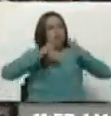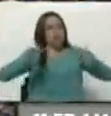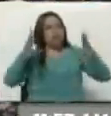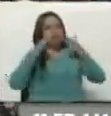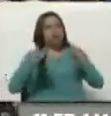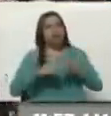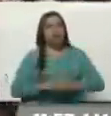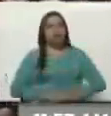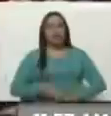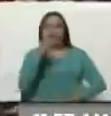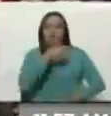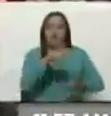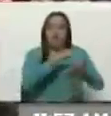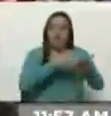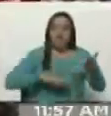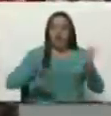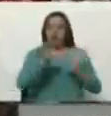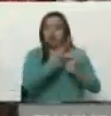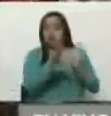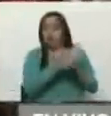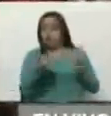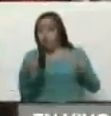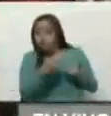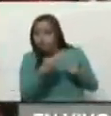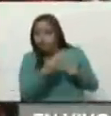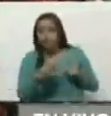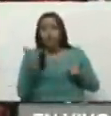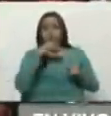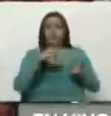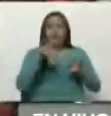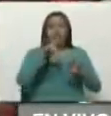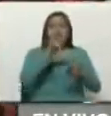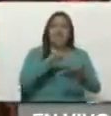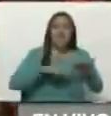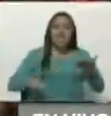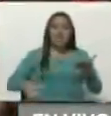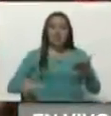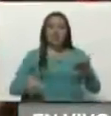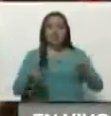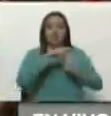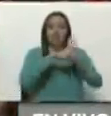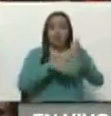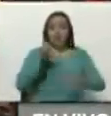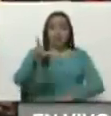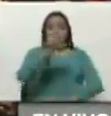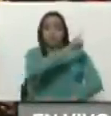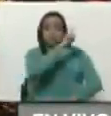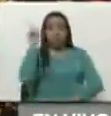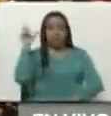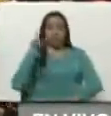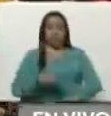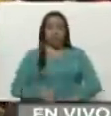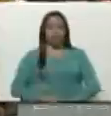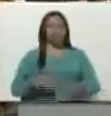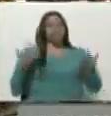que no se han leído ni la Constitución, ni se han leído los estatutos del PSUV, pero...